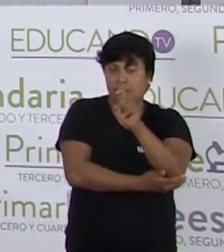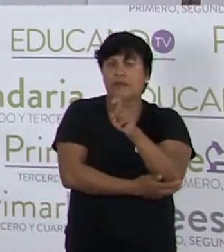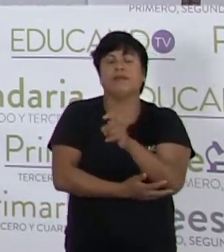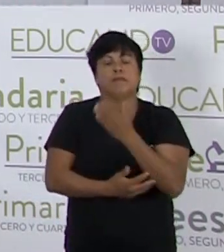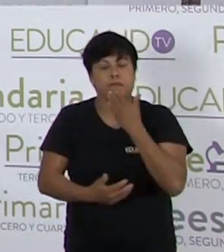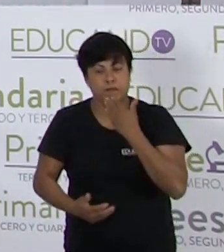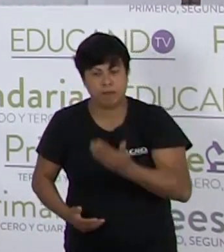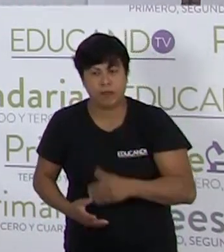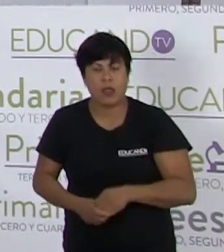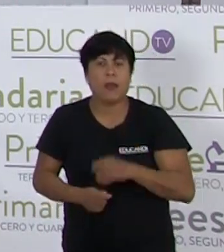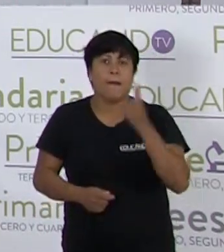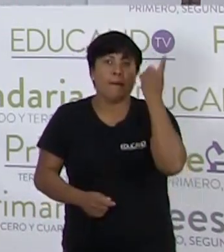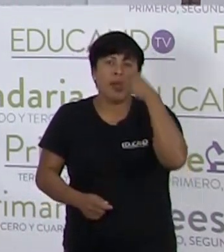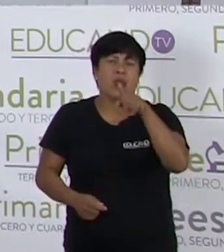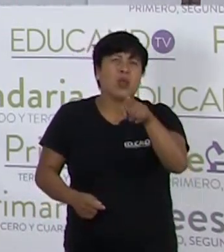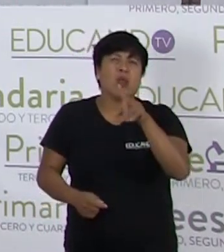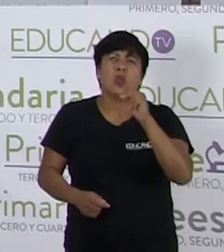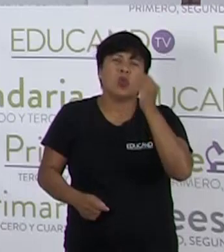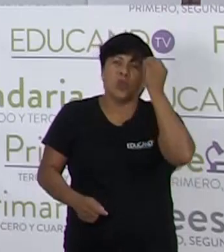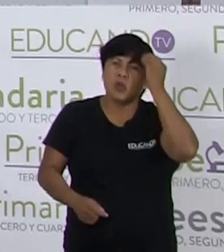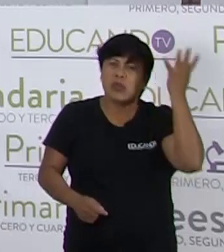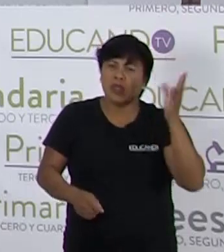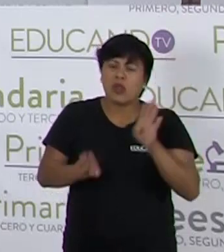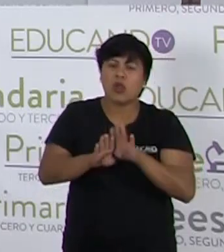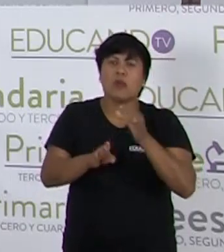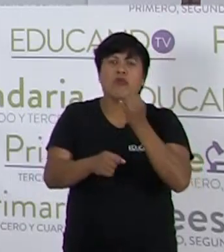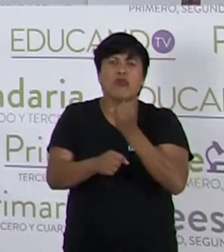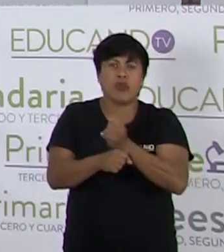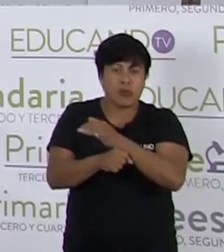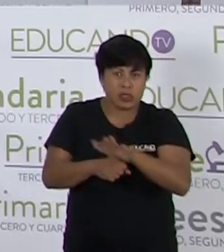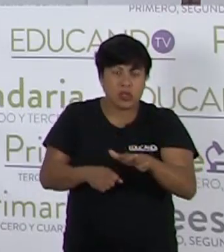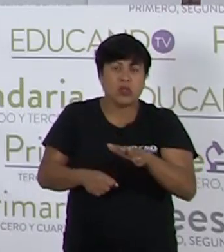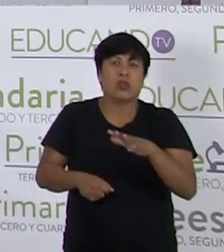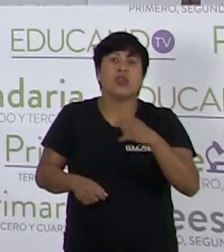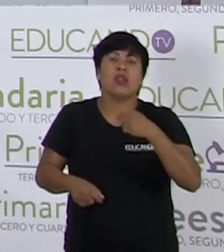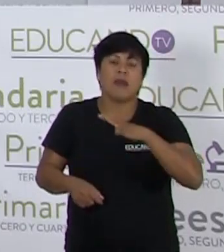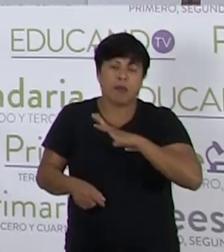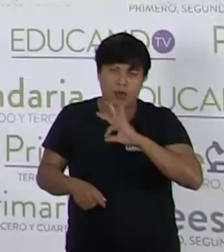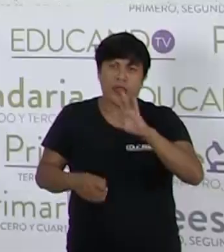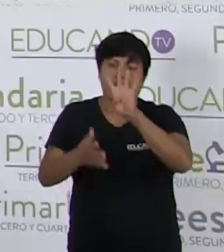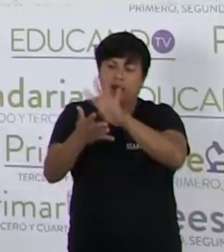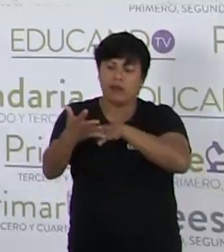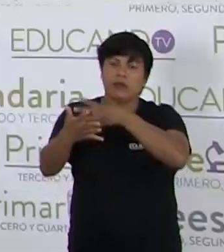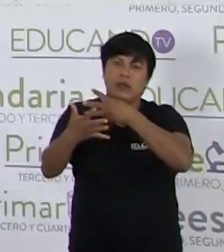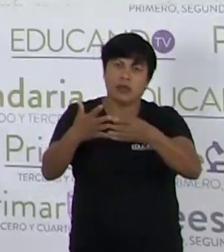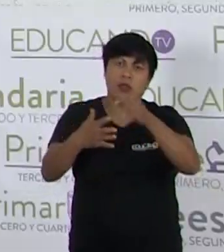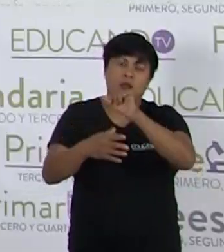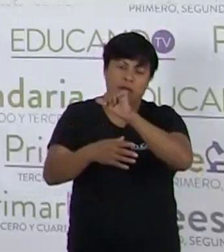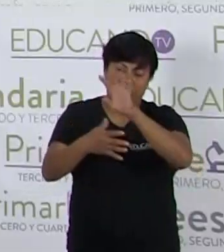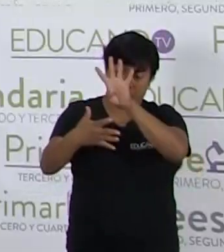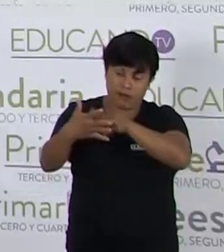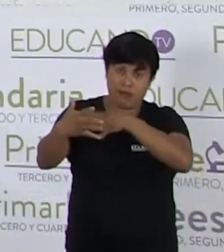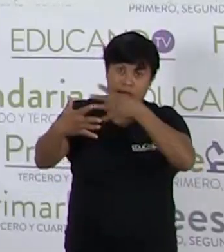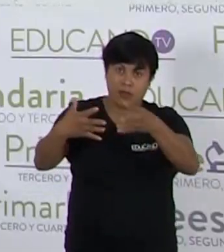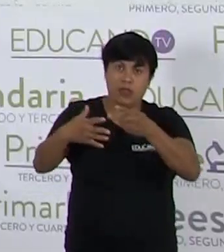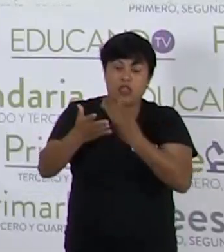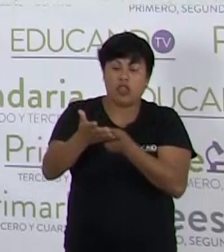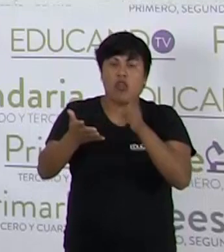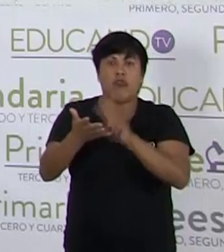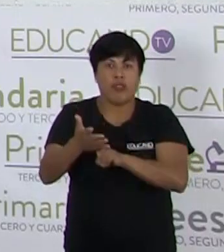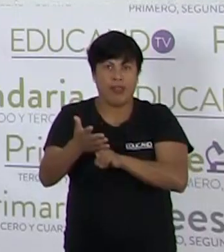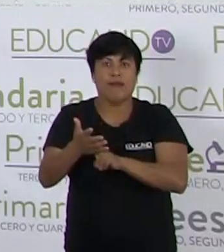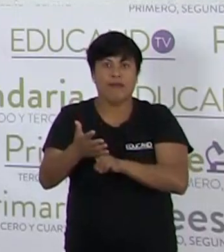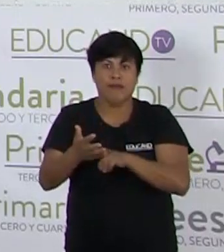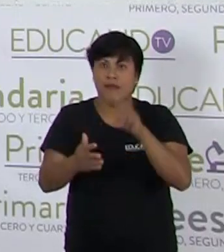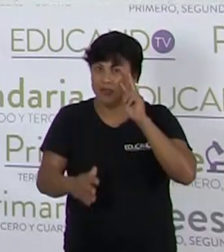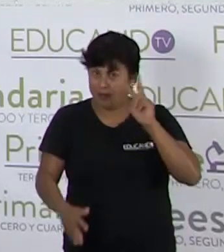Bien. Para que no se nos vaya olvidando la información, la vamos a registrar en otra tabla de doble entrada. ¿Recuerdas